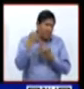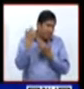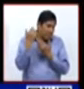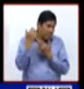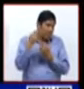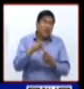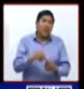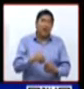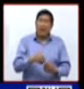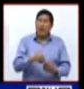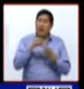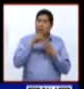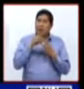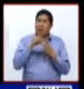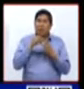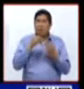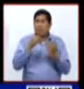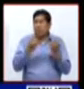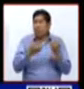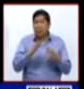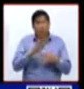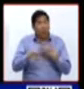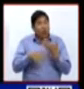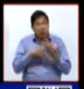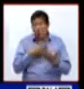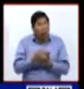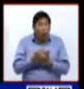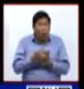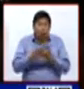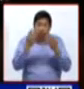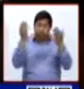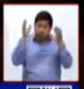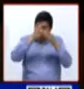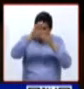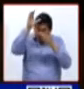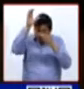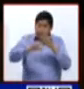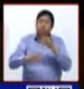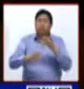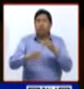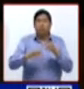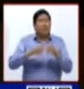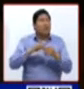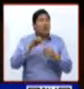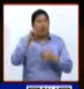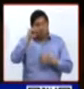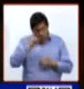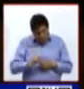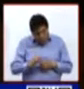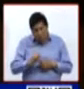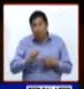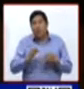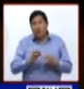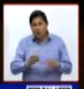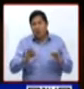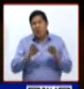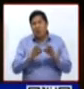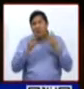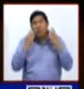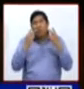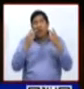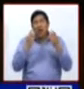y diferente, ya que es un eclipse total y que no se ve en todos los hemisferios. El hemisferio sur tiene el privilegio de poder